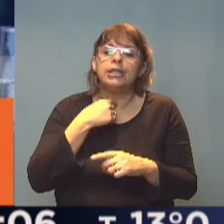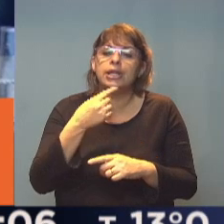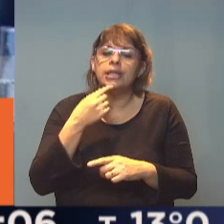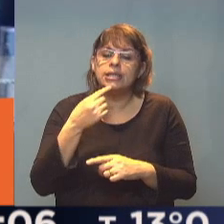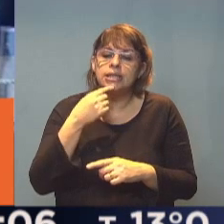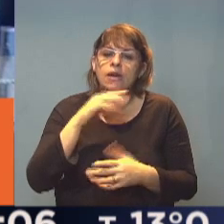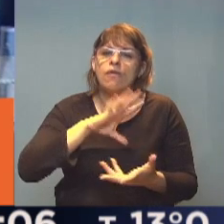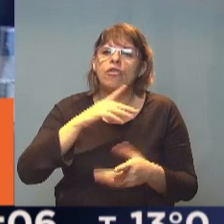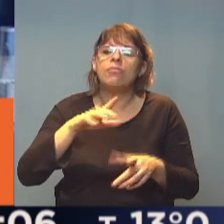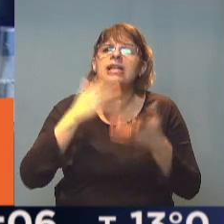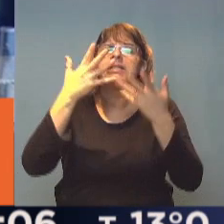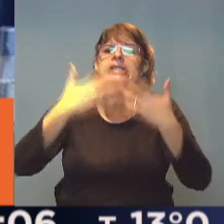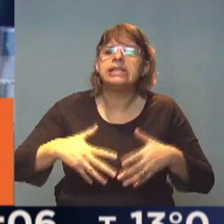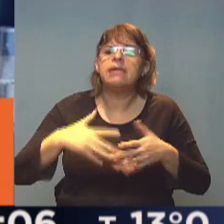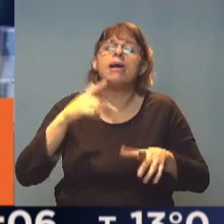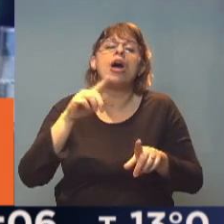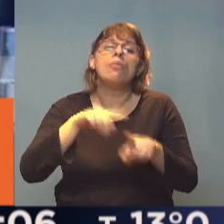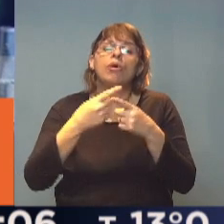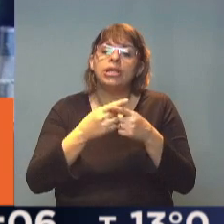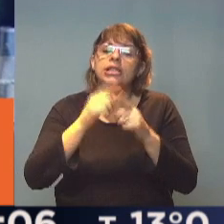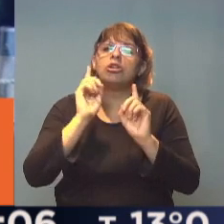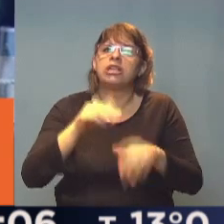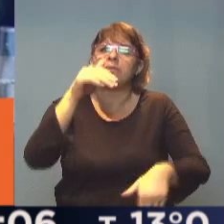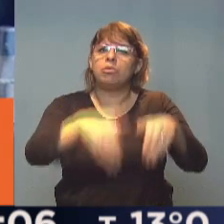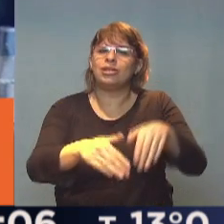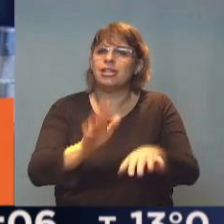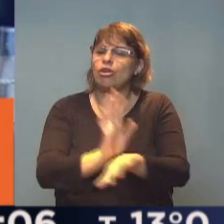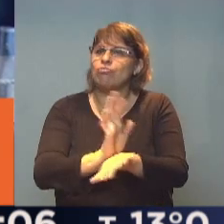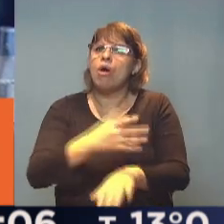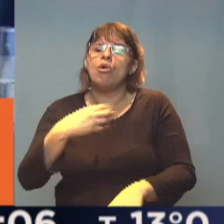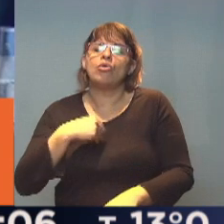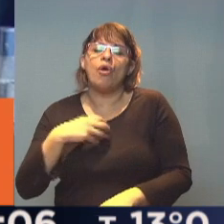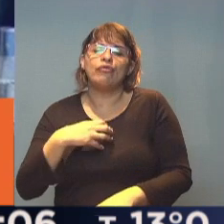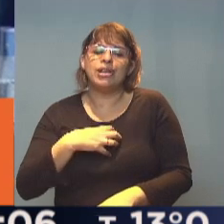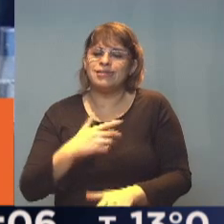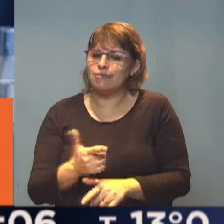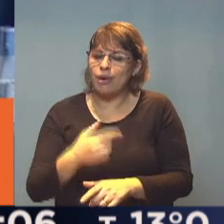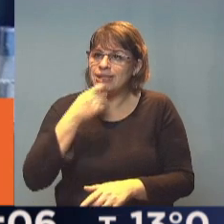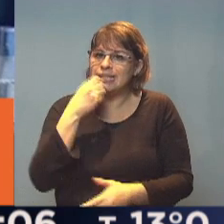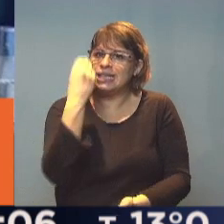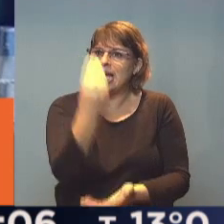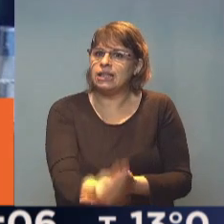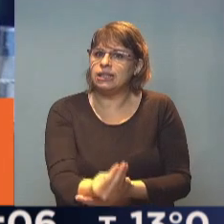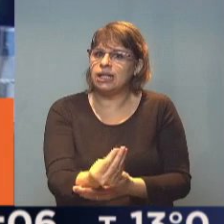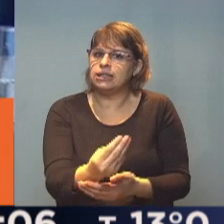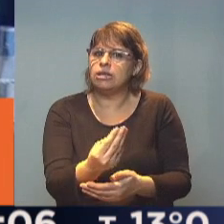sistema político y para el sistema electoral. Destruye la confianza si las candidaturas se usan simplemente